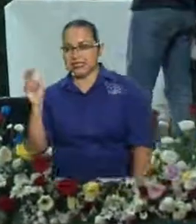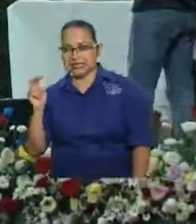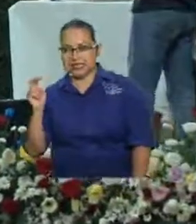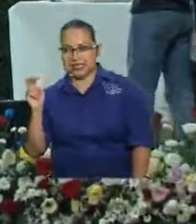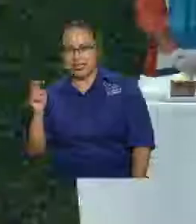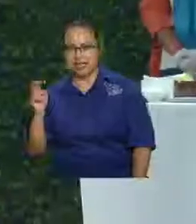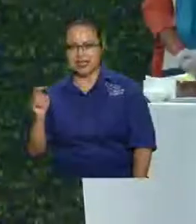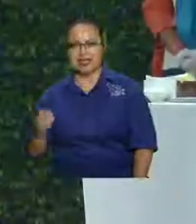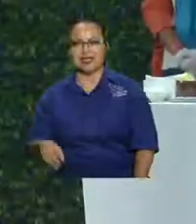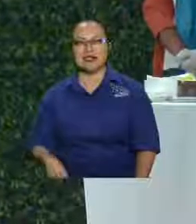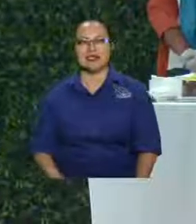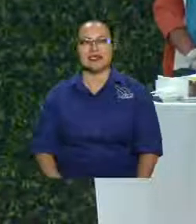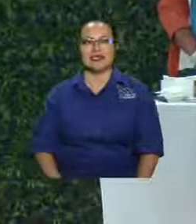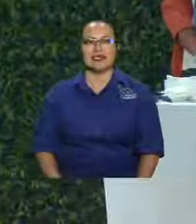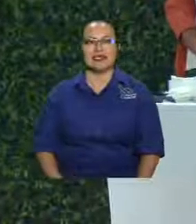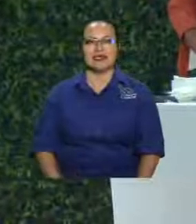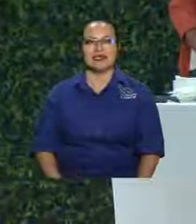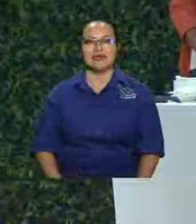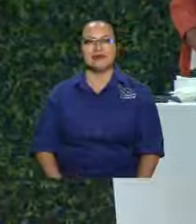Otra necesidad.